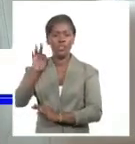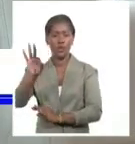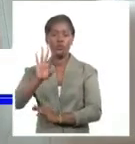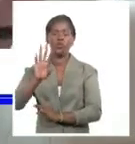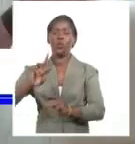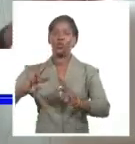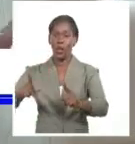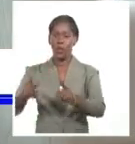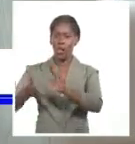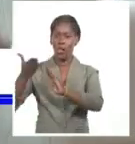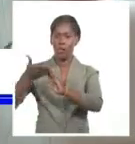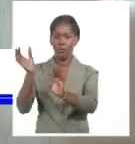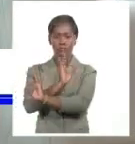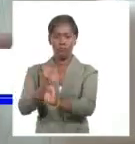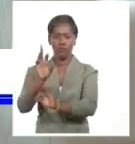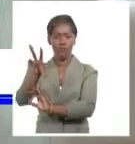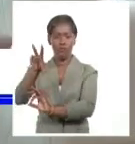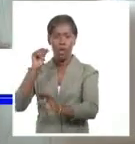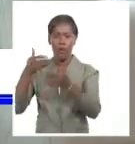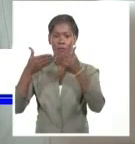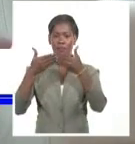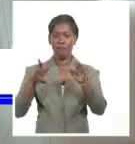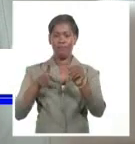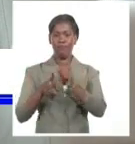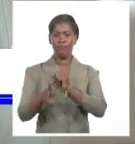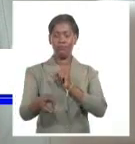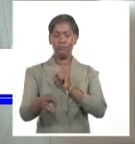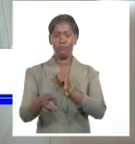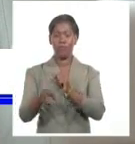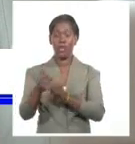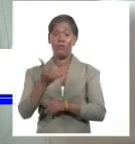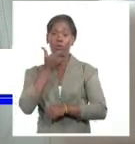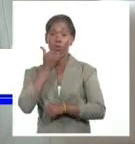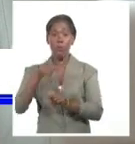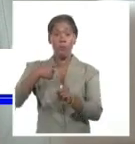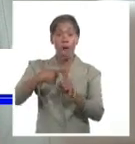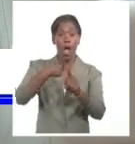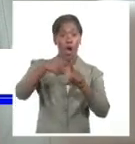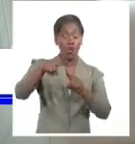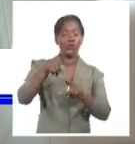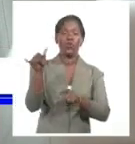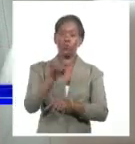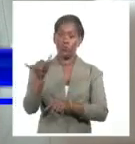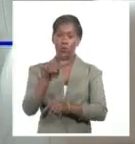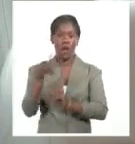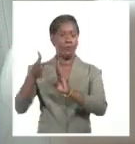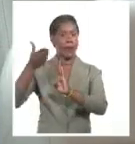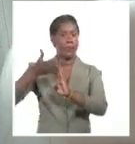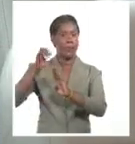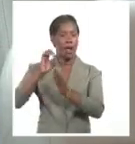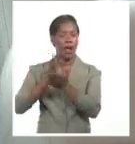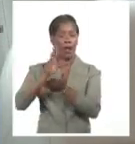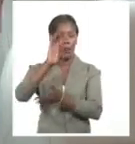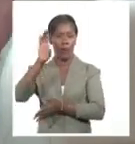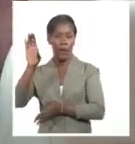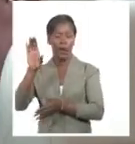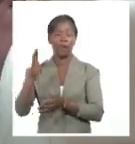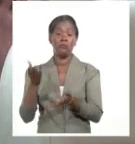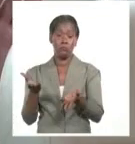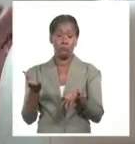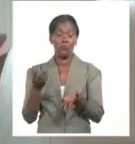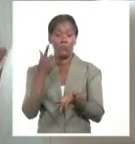si soy levantamiento completo y se está estudiando lo que es aceite lo que nos afectó también o sea qué